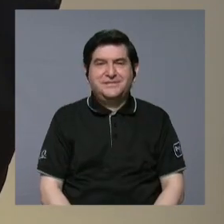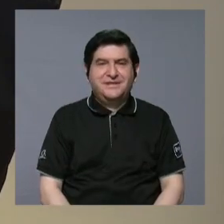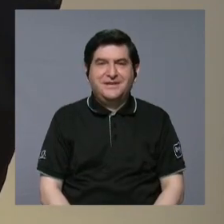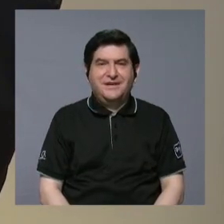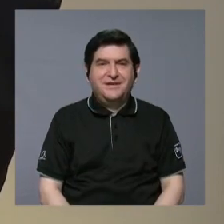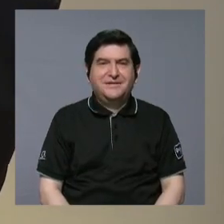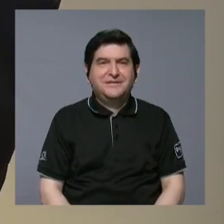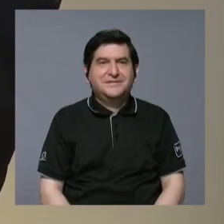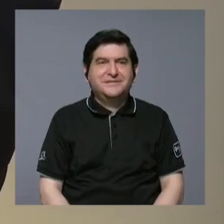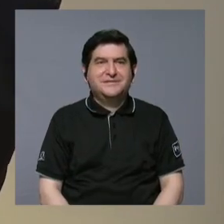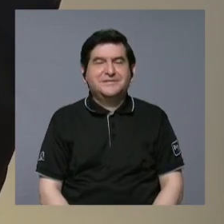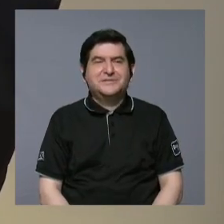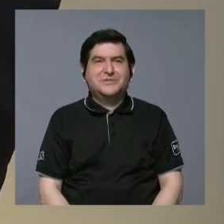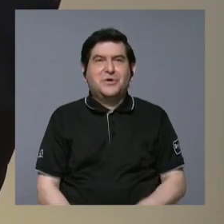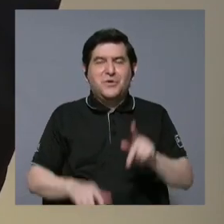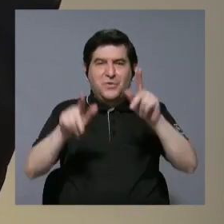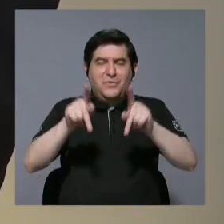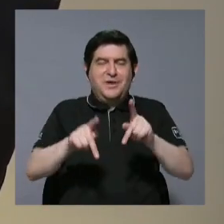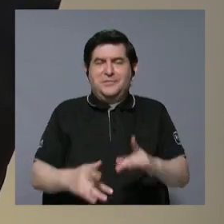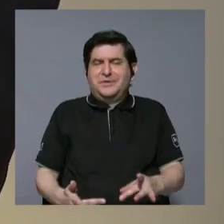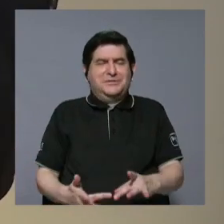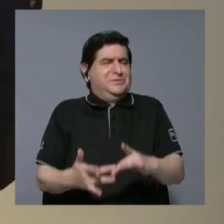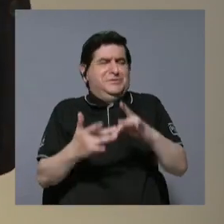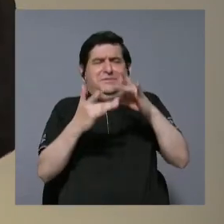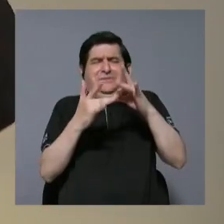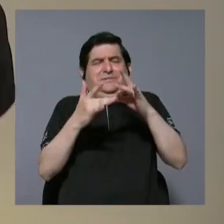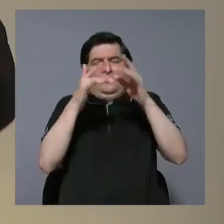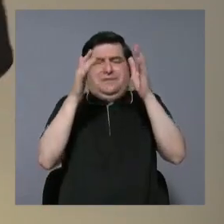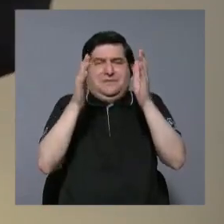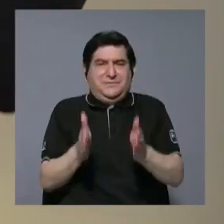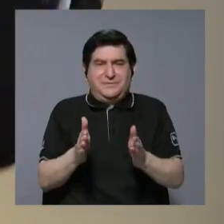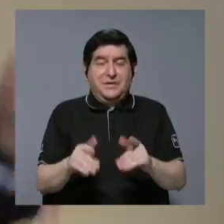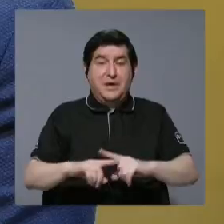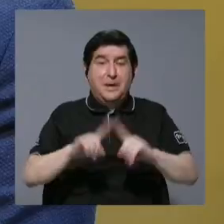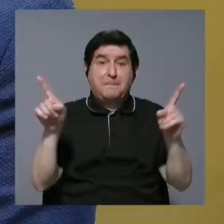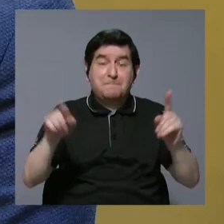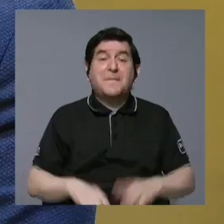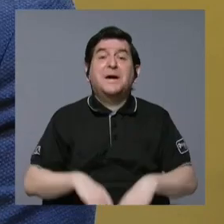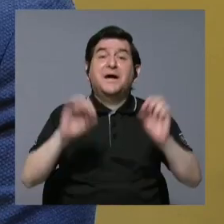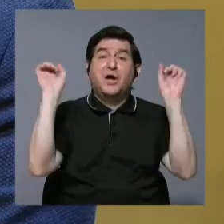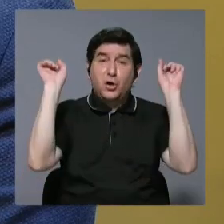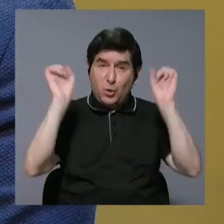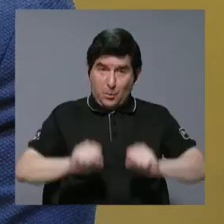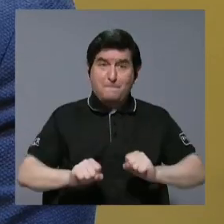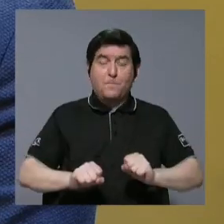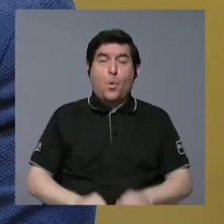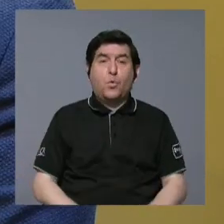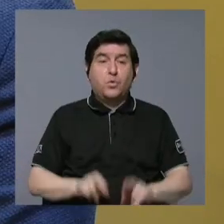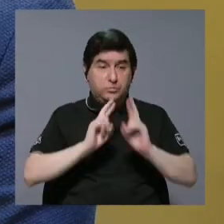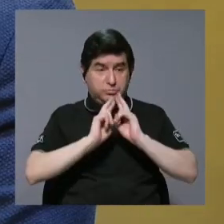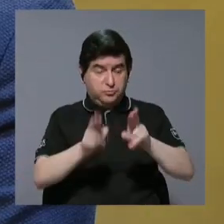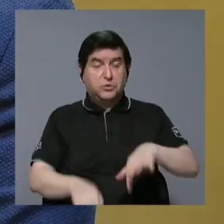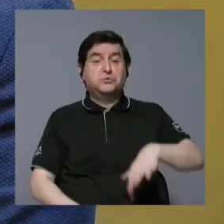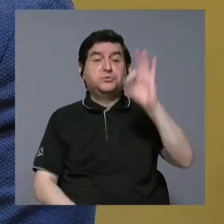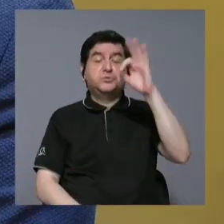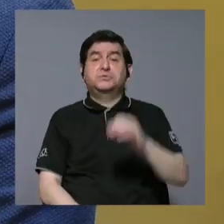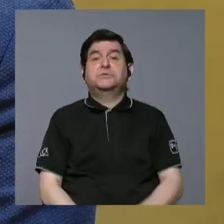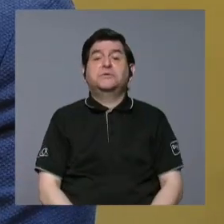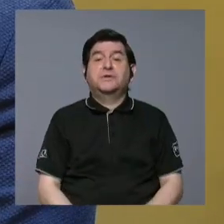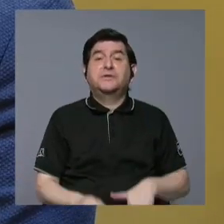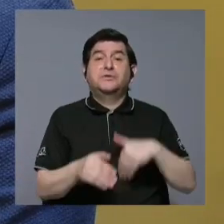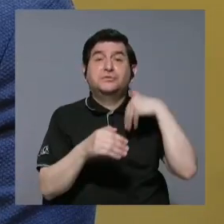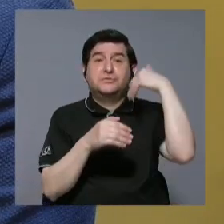ni la Madre Teresa de Calcuta, ni nada que se le pareciera, pero aparentemente logró resultados, y cómo